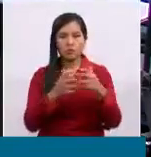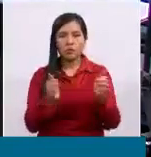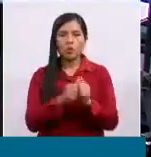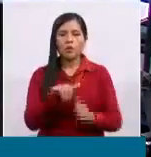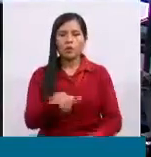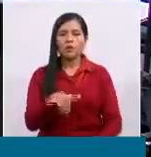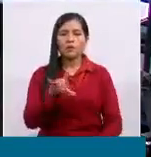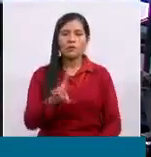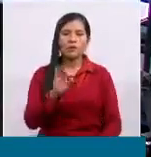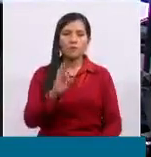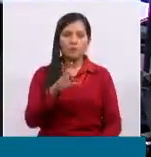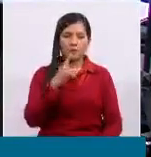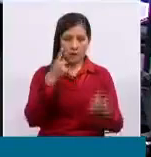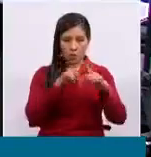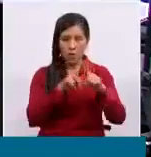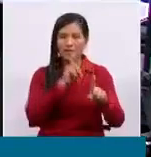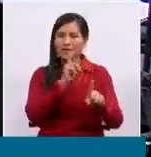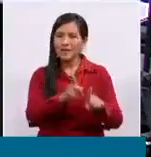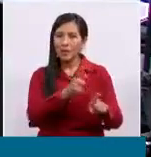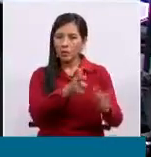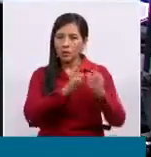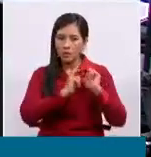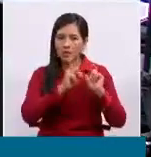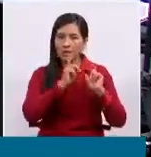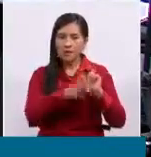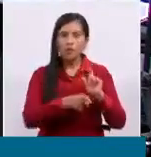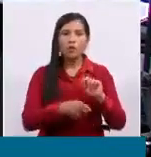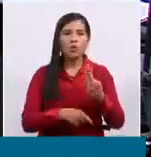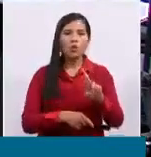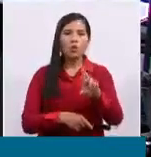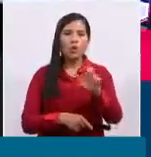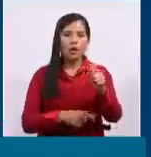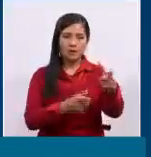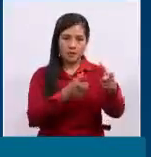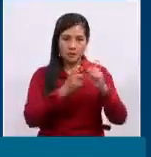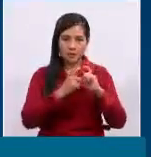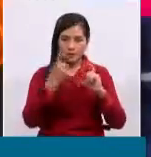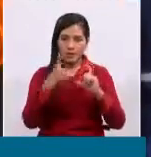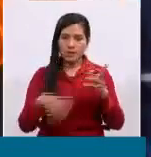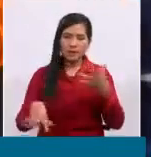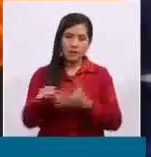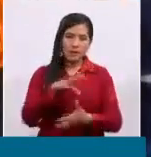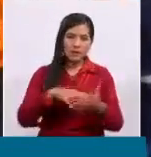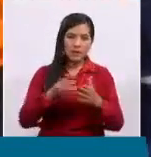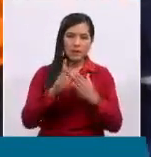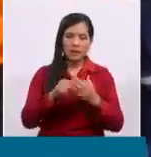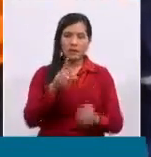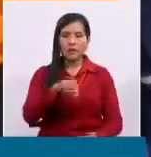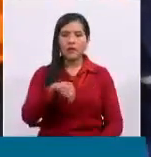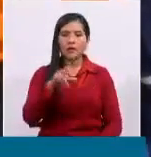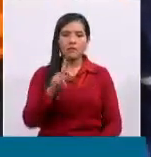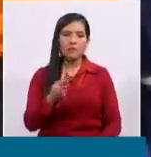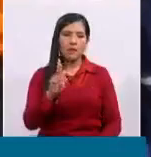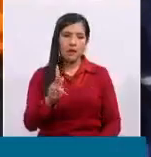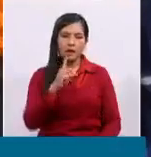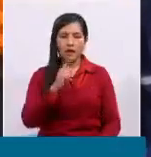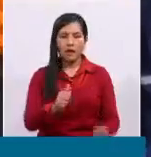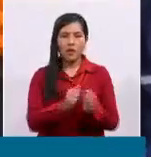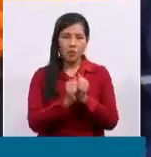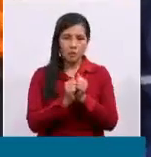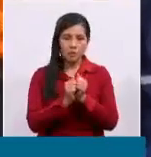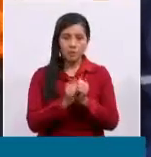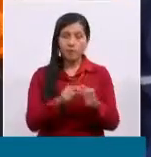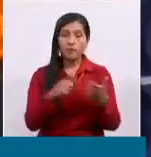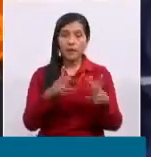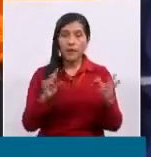que se nos garantice la provisión en lo que sería la urea para poder contar con el macronutriente nitrógeno. Es una planta